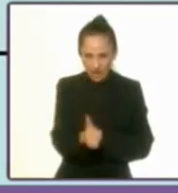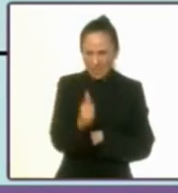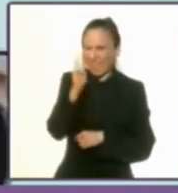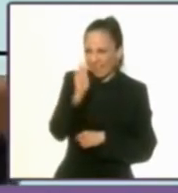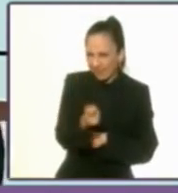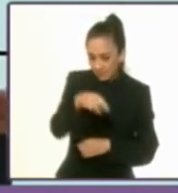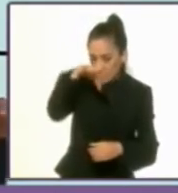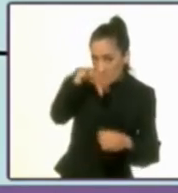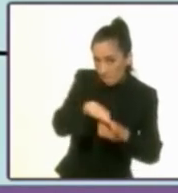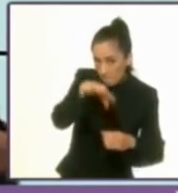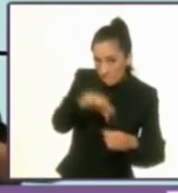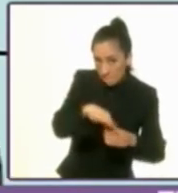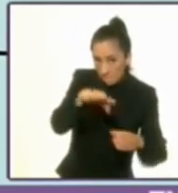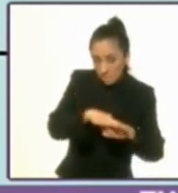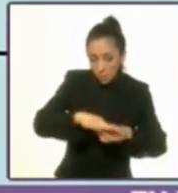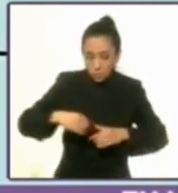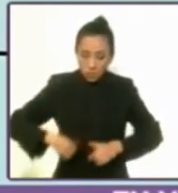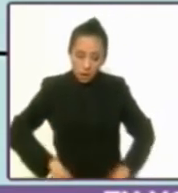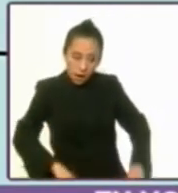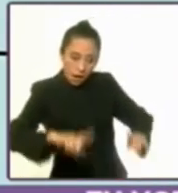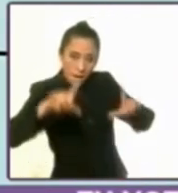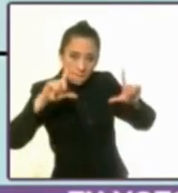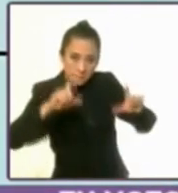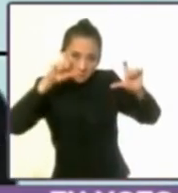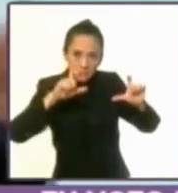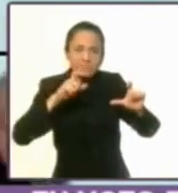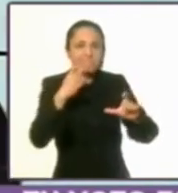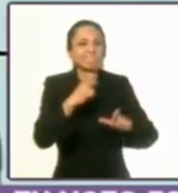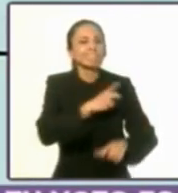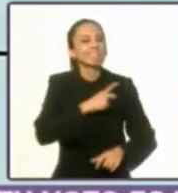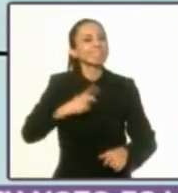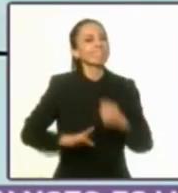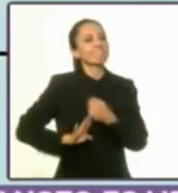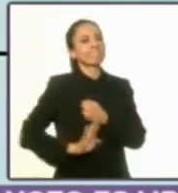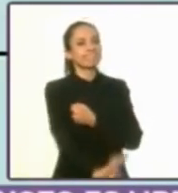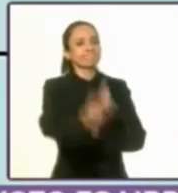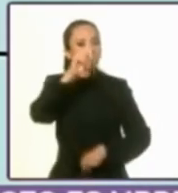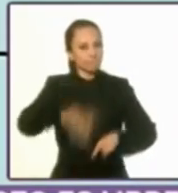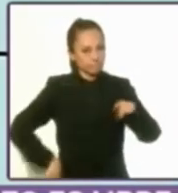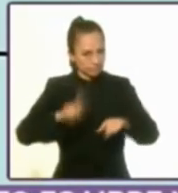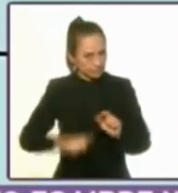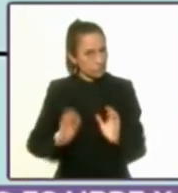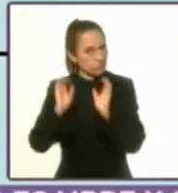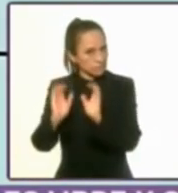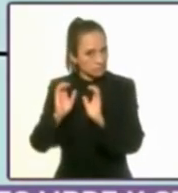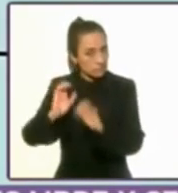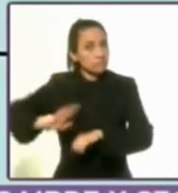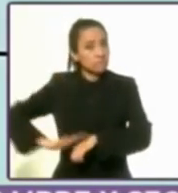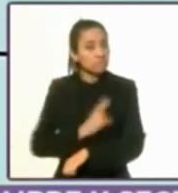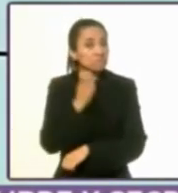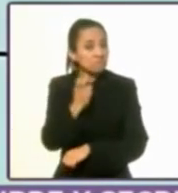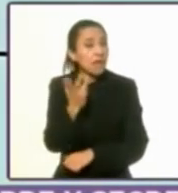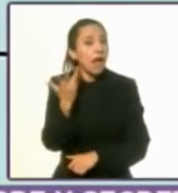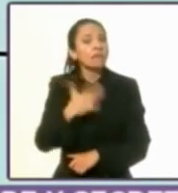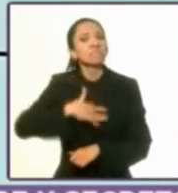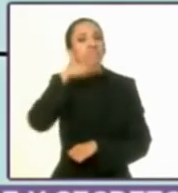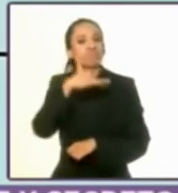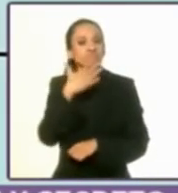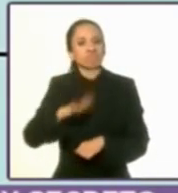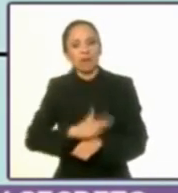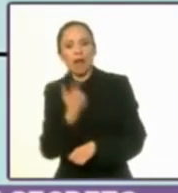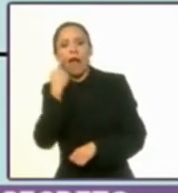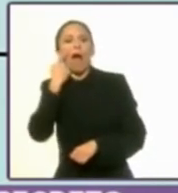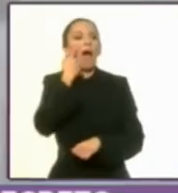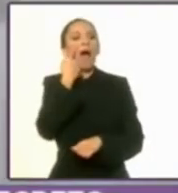se tiene que prevenir y se tiene que obstruir porque es una de las bases de los operadores precisamente para el control del